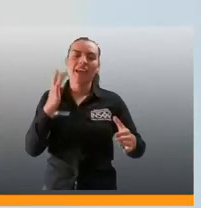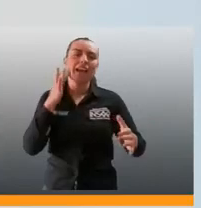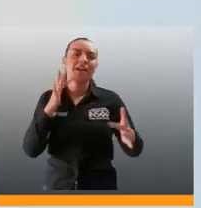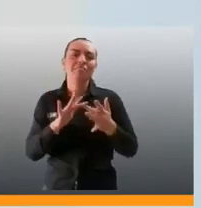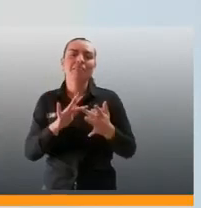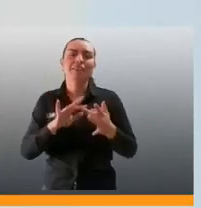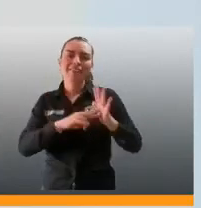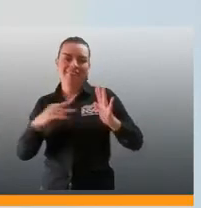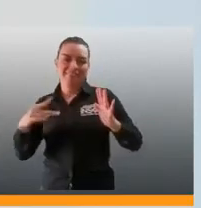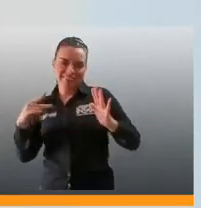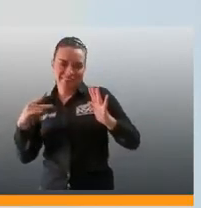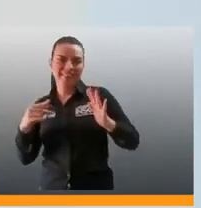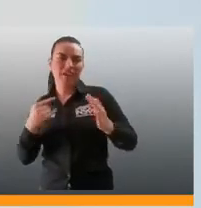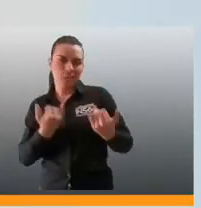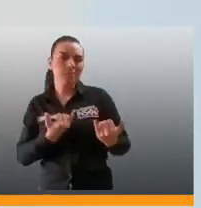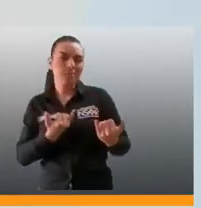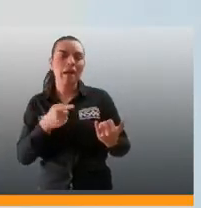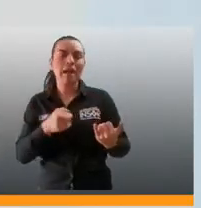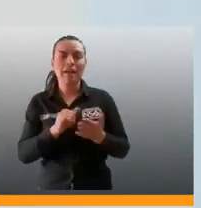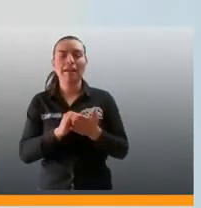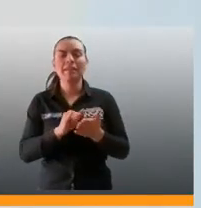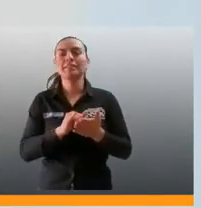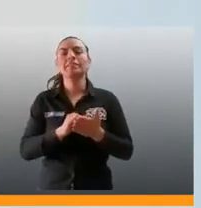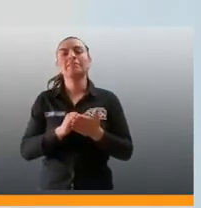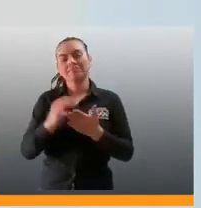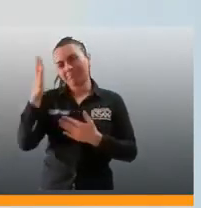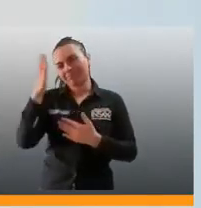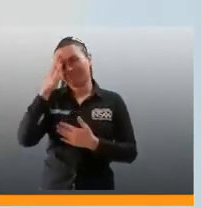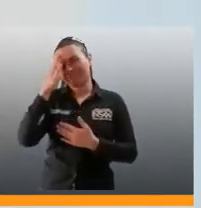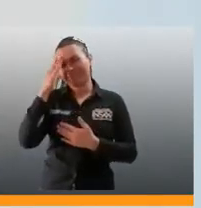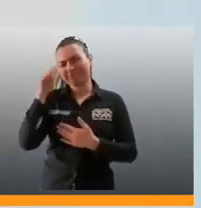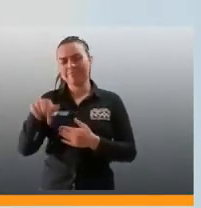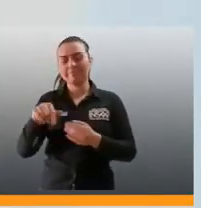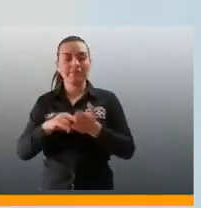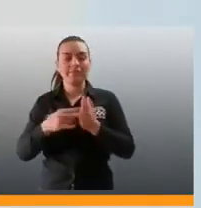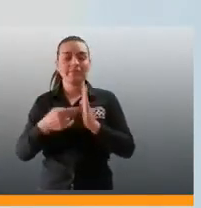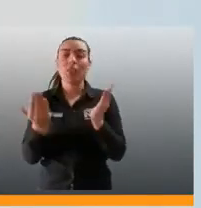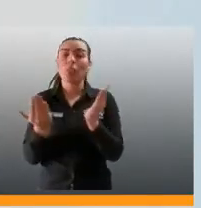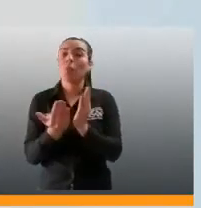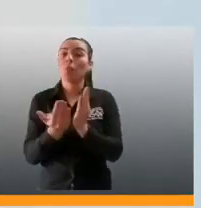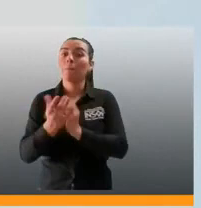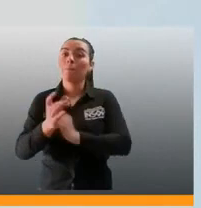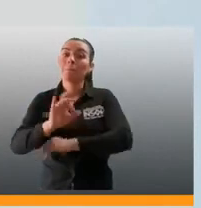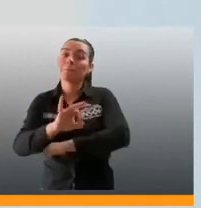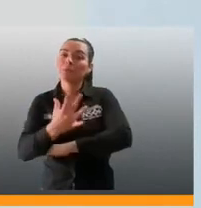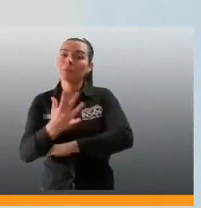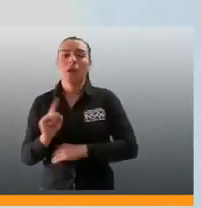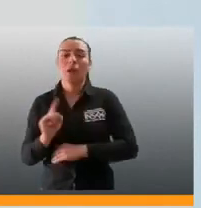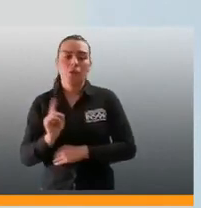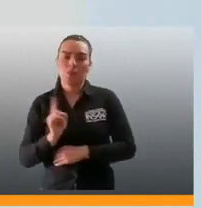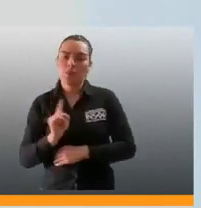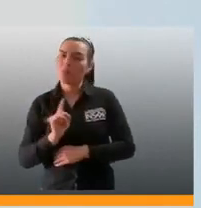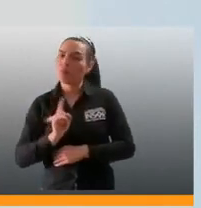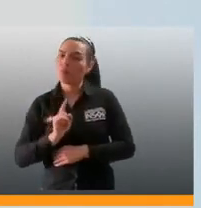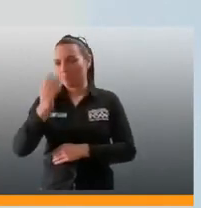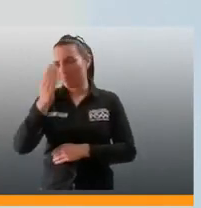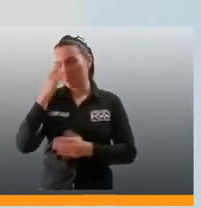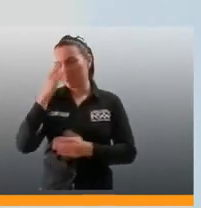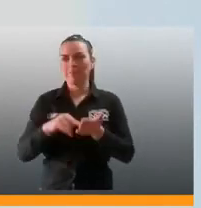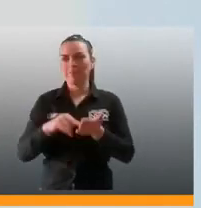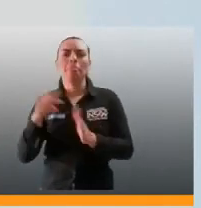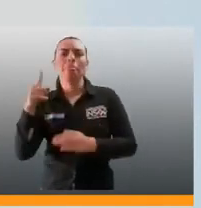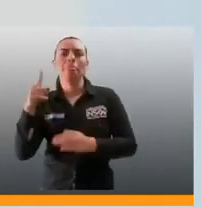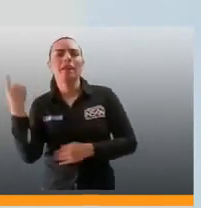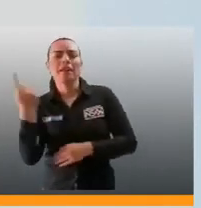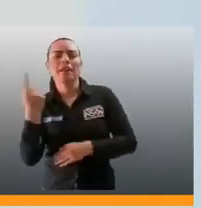digitales, donde, pues como bien lo hemos dicho, no estamos hablando de educación virtual. Sin embargo, pues lo que hemos hecho en las instituciones es tomar